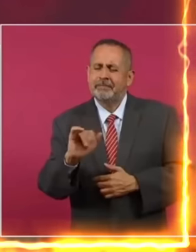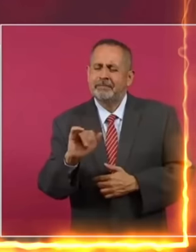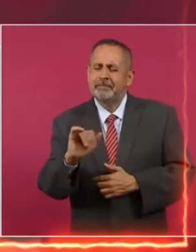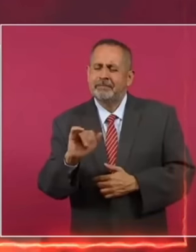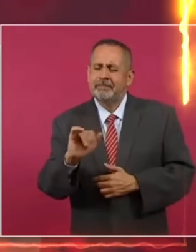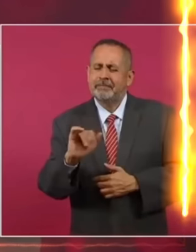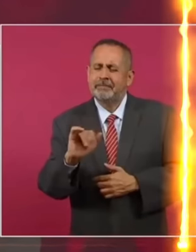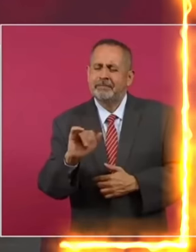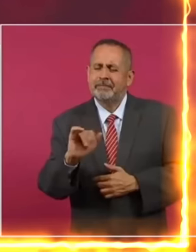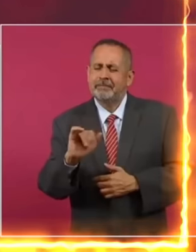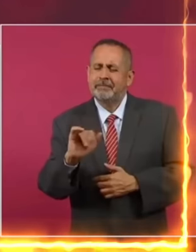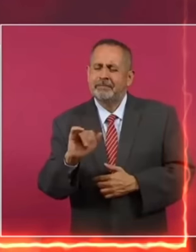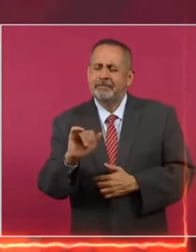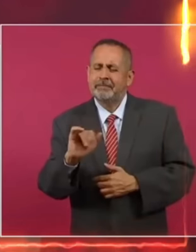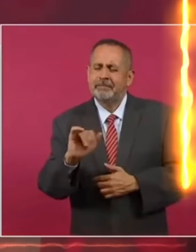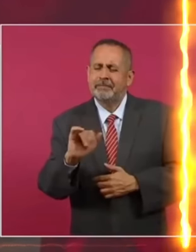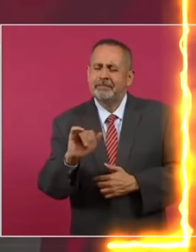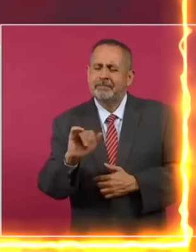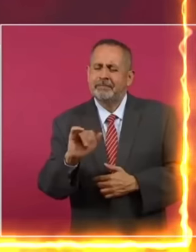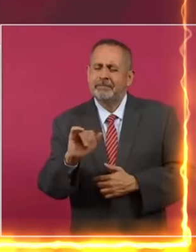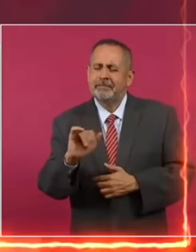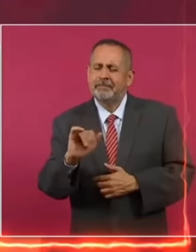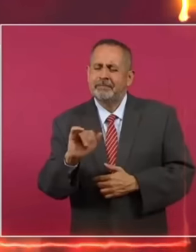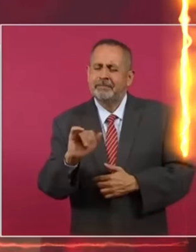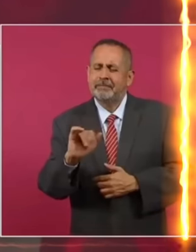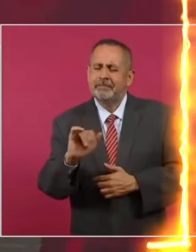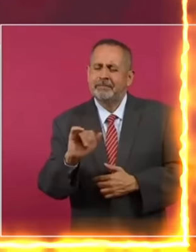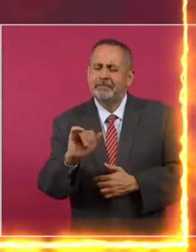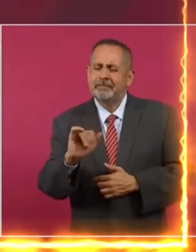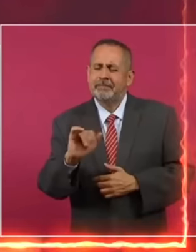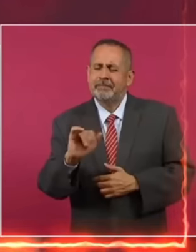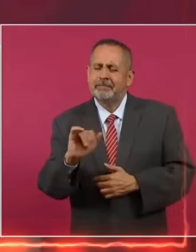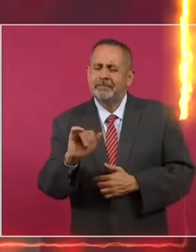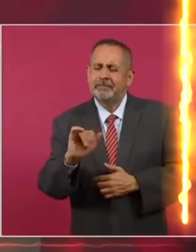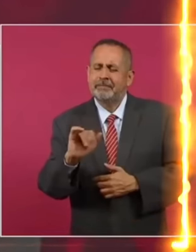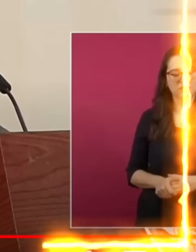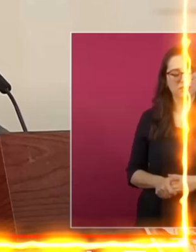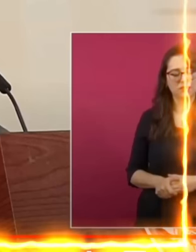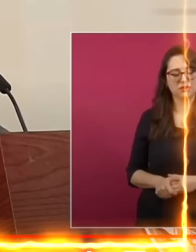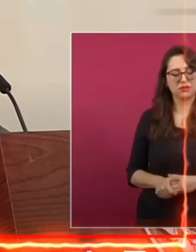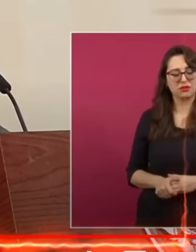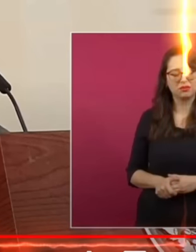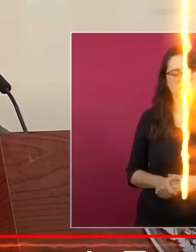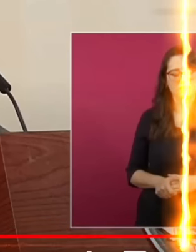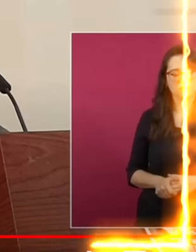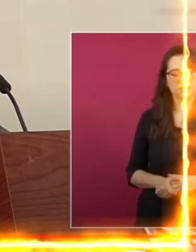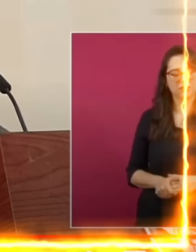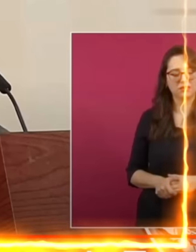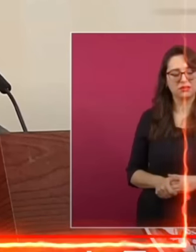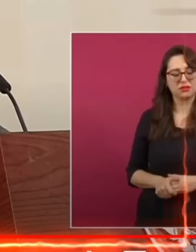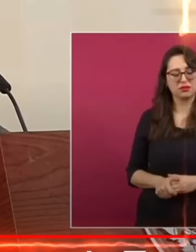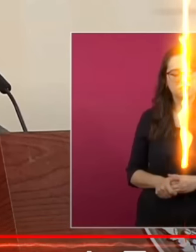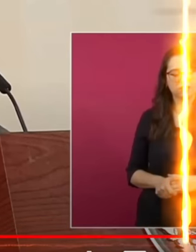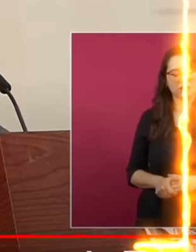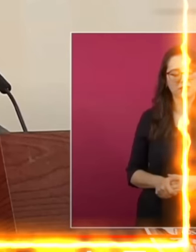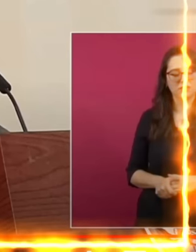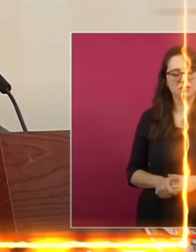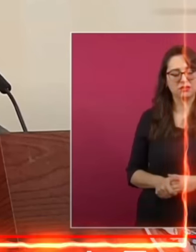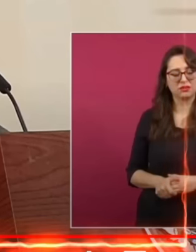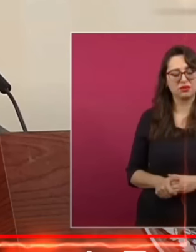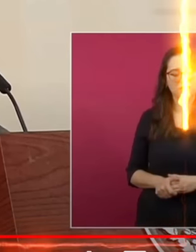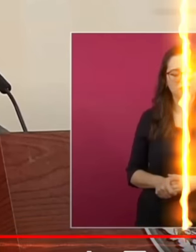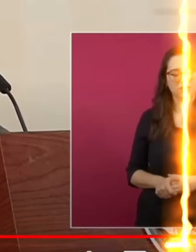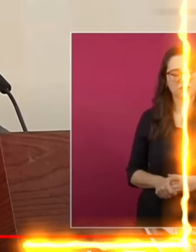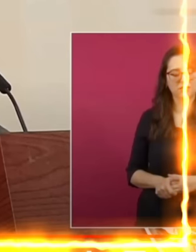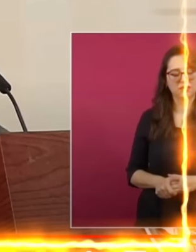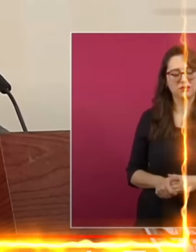casi para finalizar su conferencia de prensa de este martes 2 de mayo de 2023.